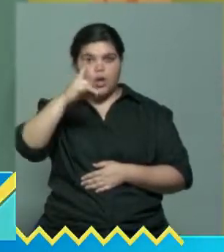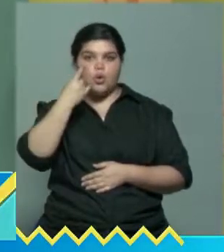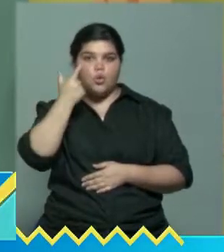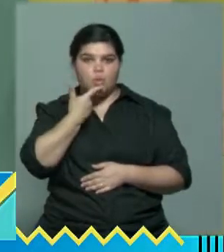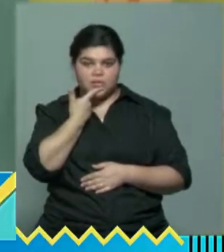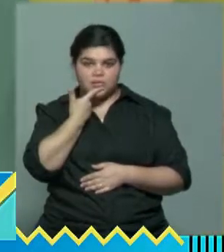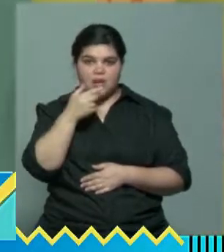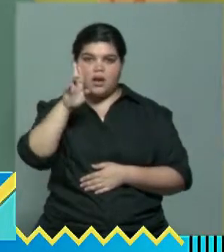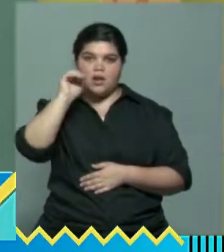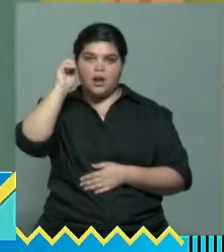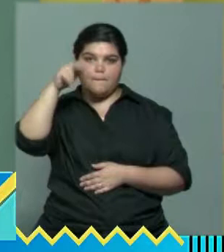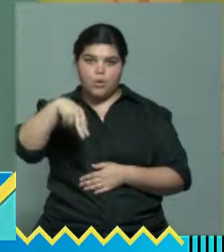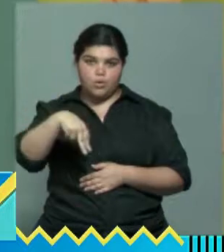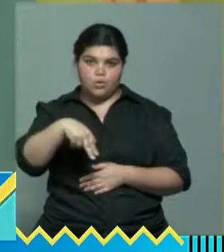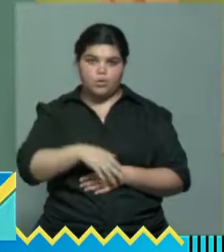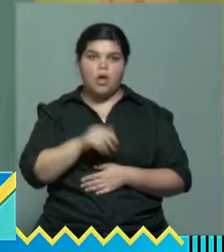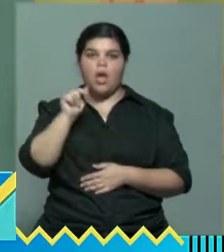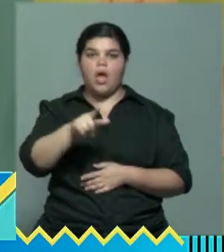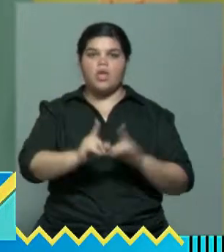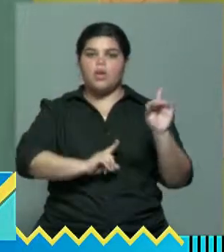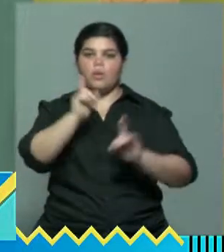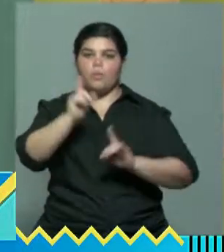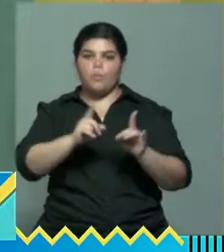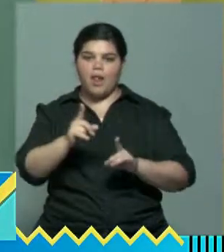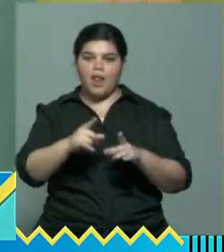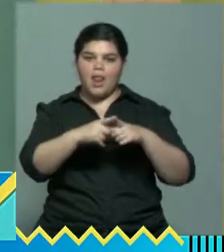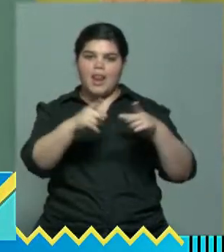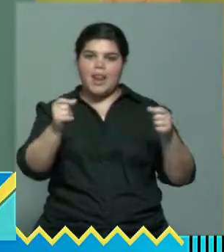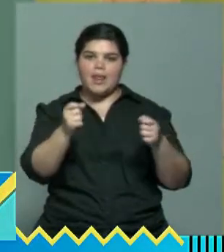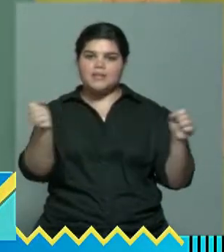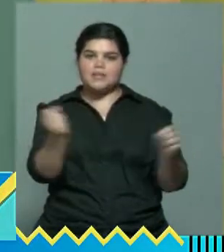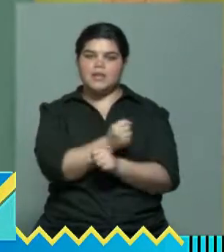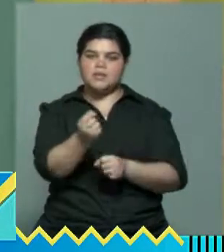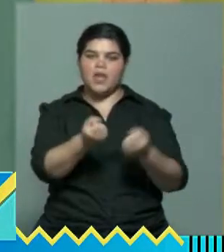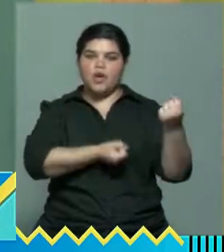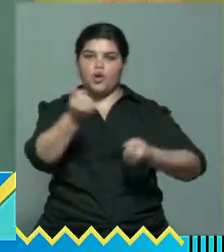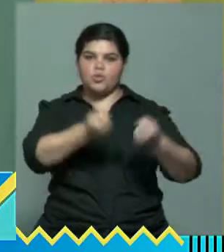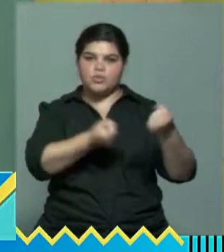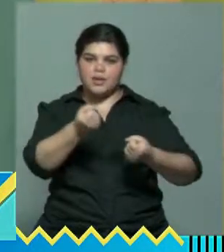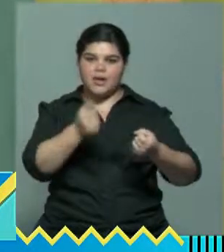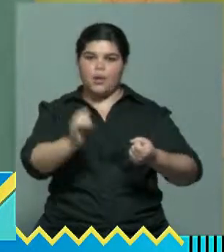justamente mencionaba el tema de la licencia de conducir, que hablaba de que si era